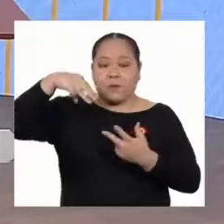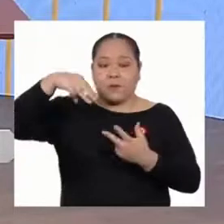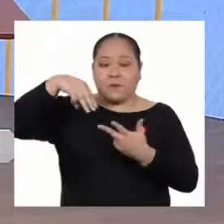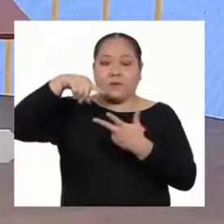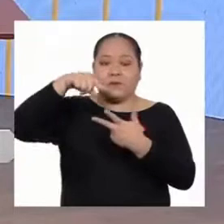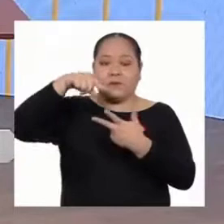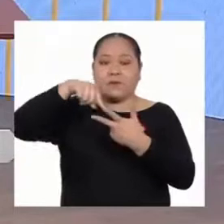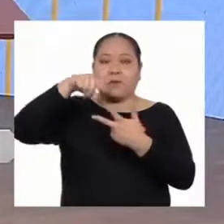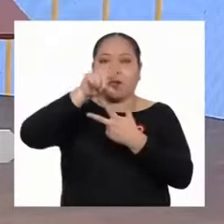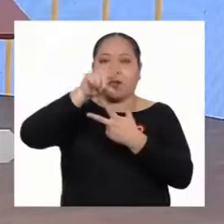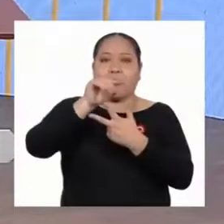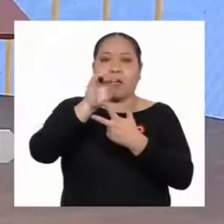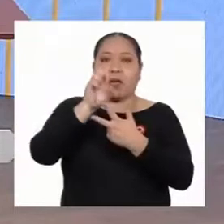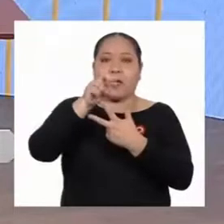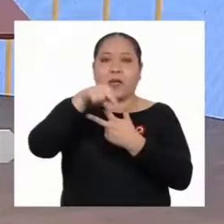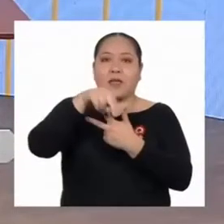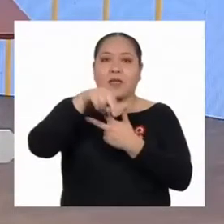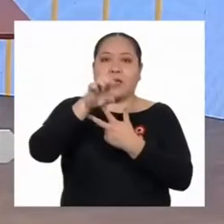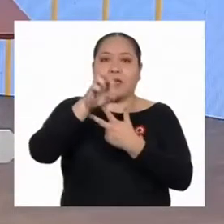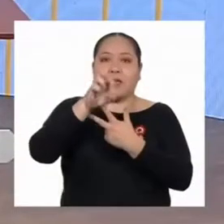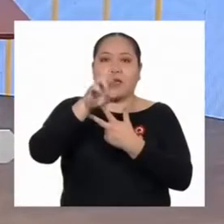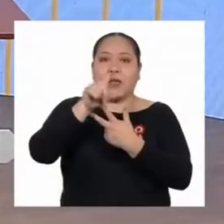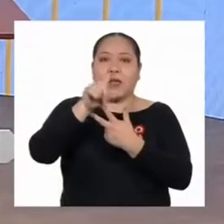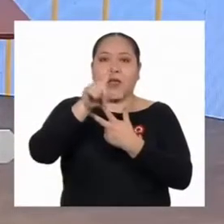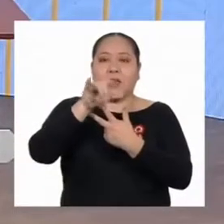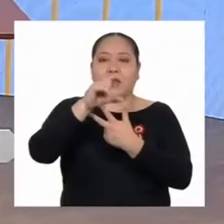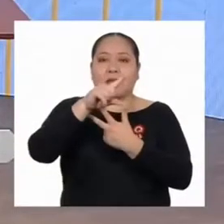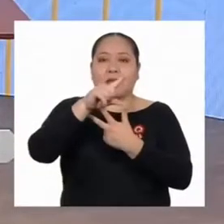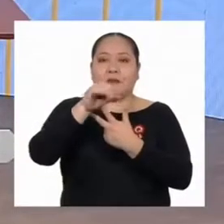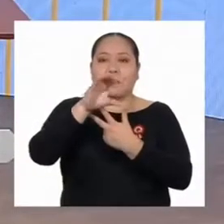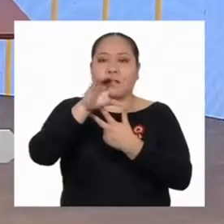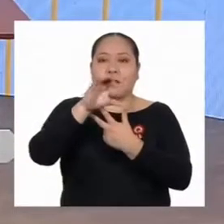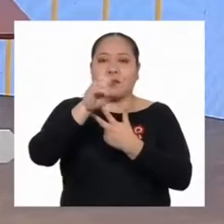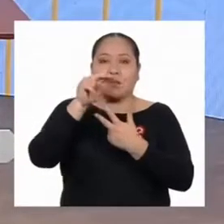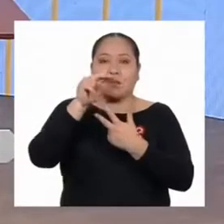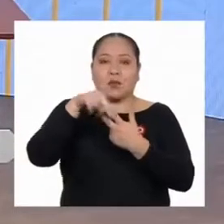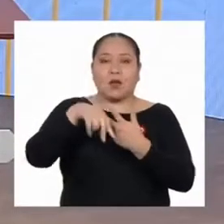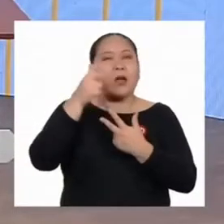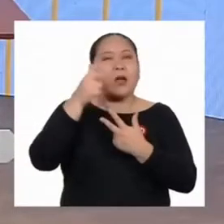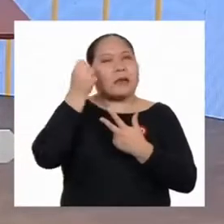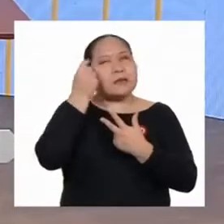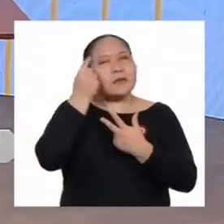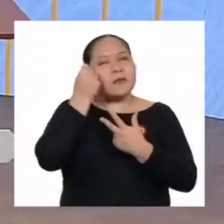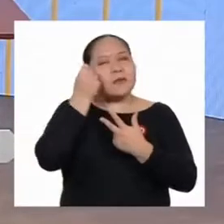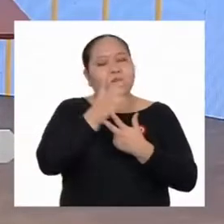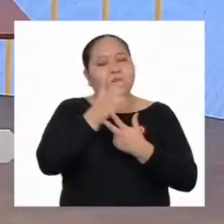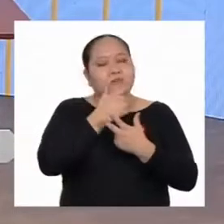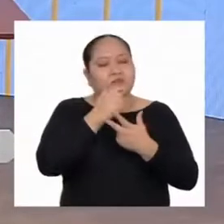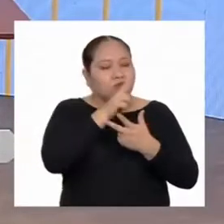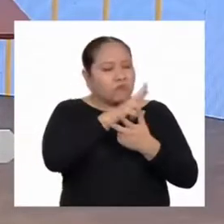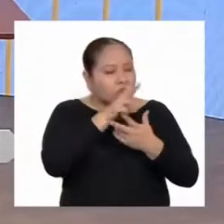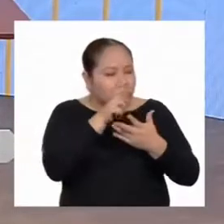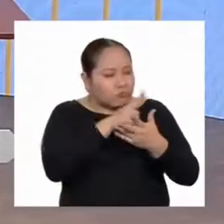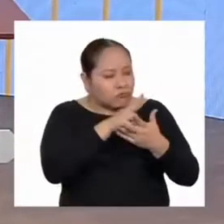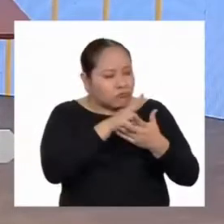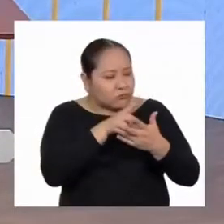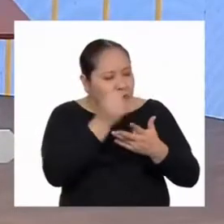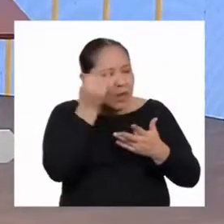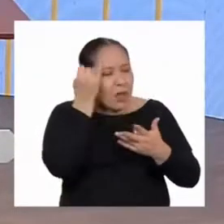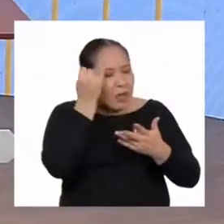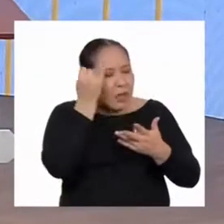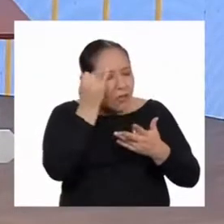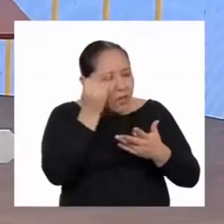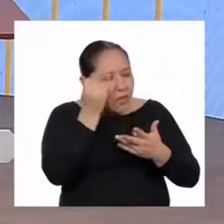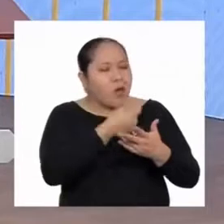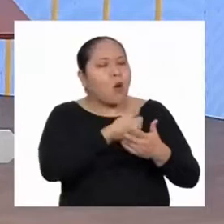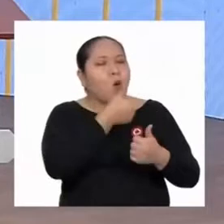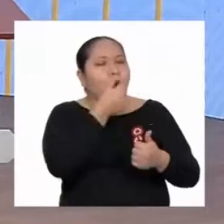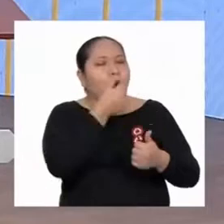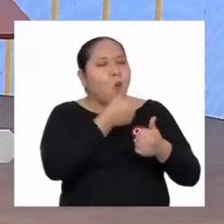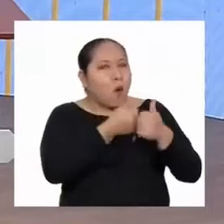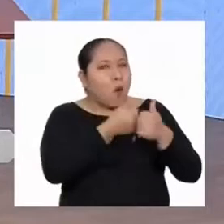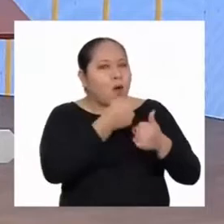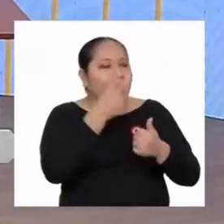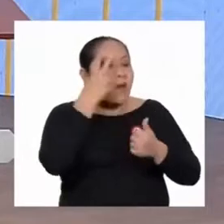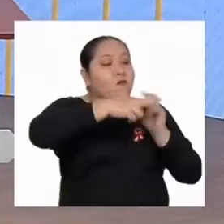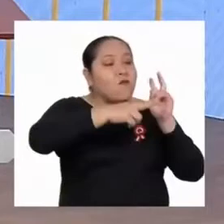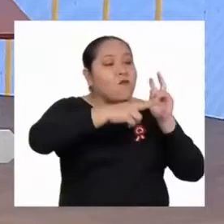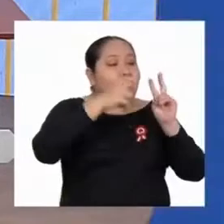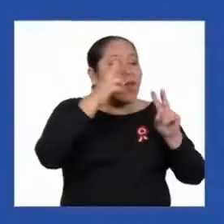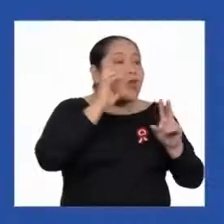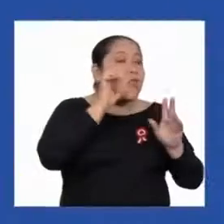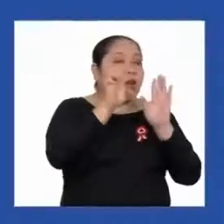generalización. Esa consiste en deducir una idea general a partir de